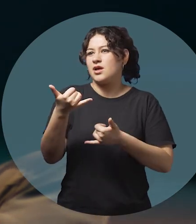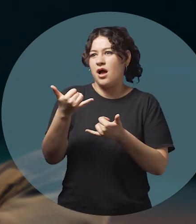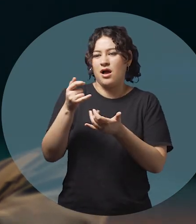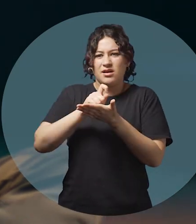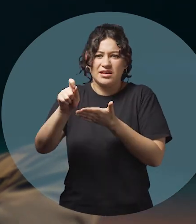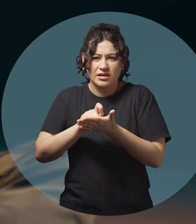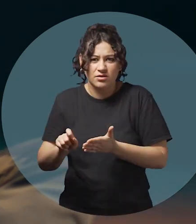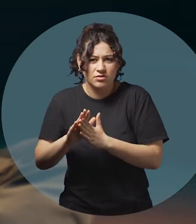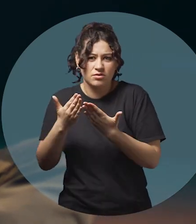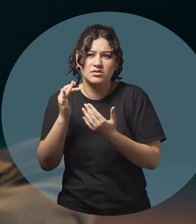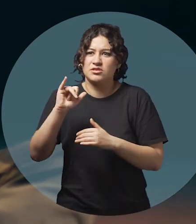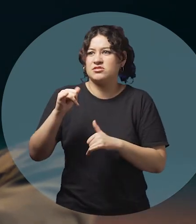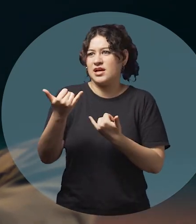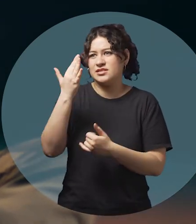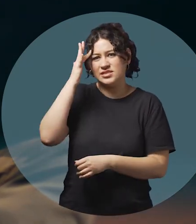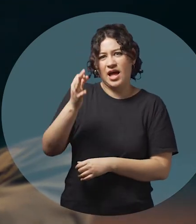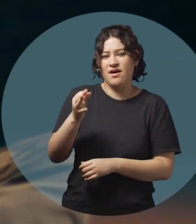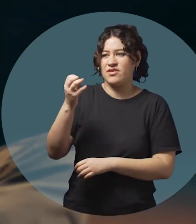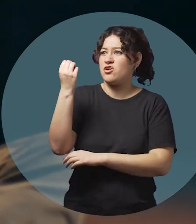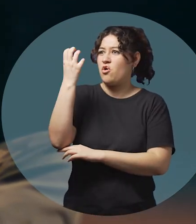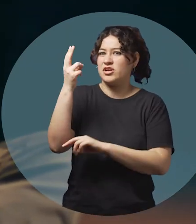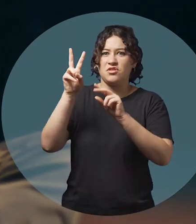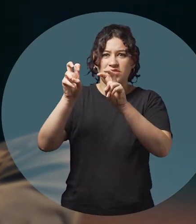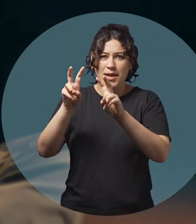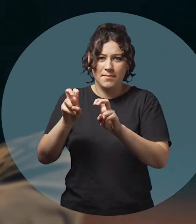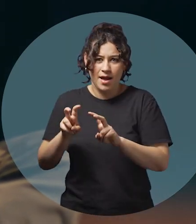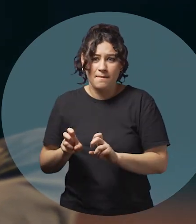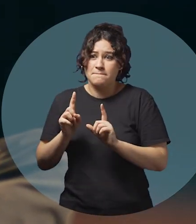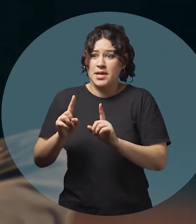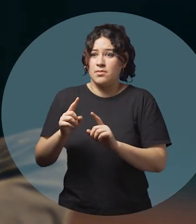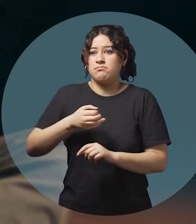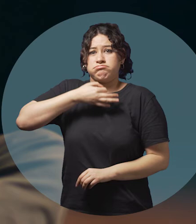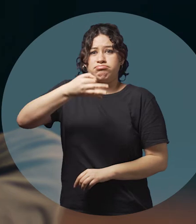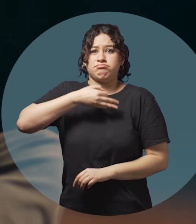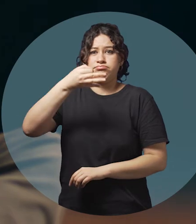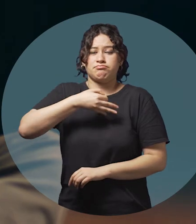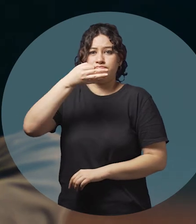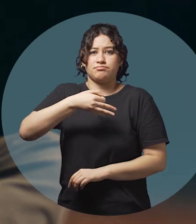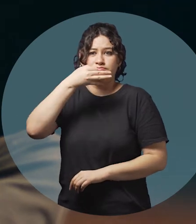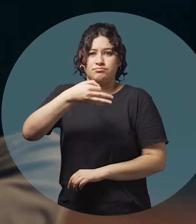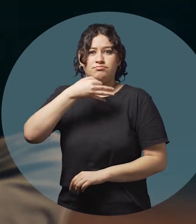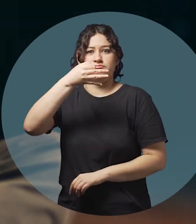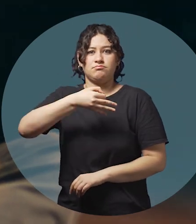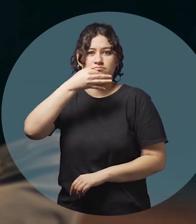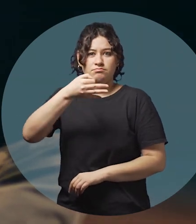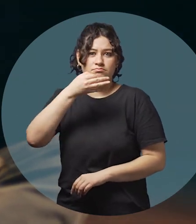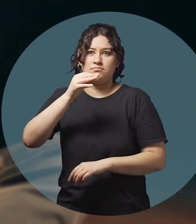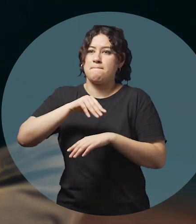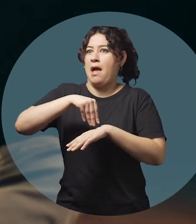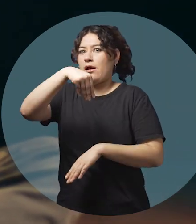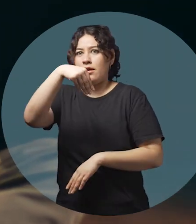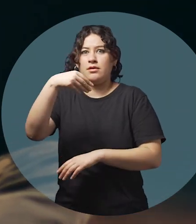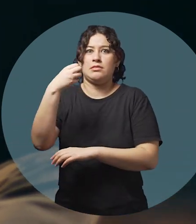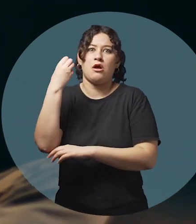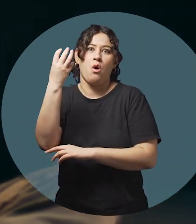explicadas están escritas y yo ya sé lo que me va a decir, porque ese mismo docente que está dando una conferencia magistral